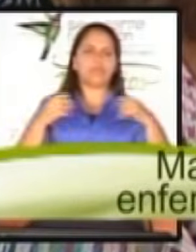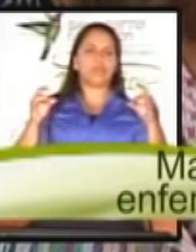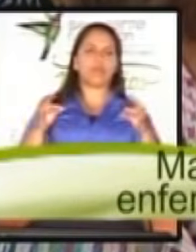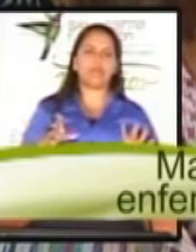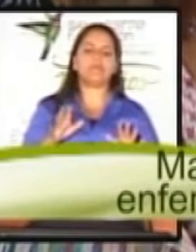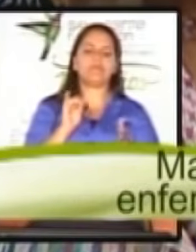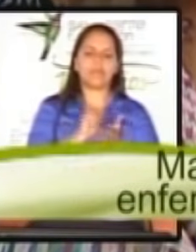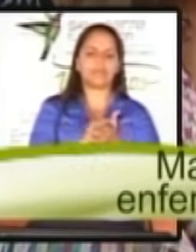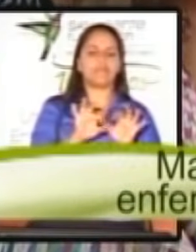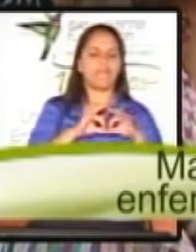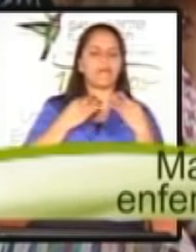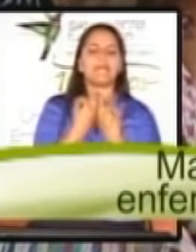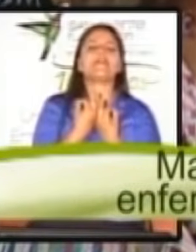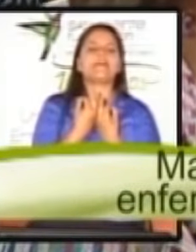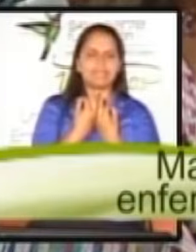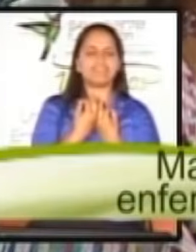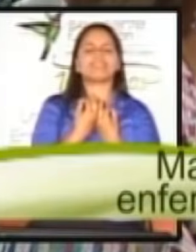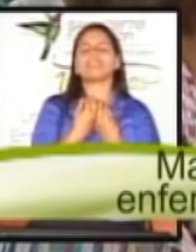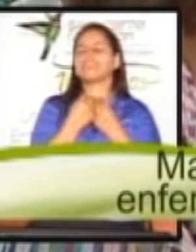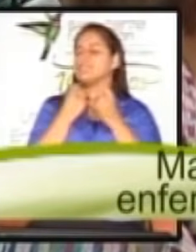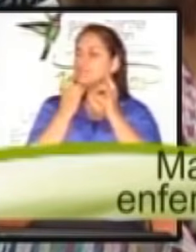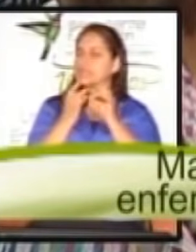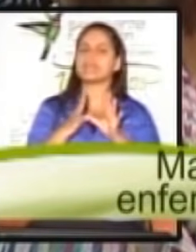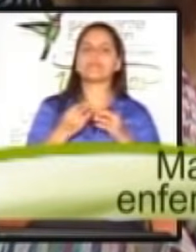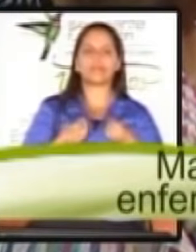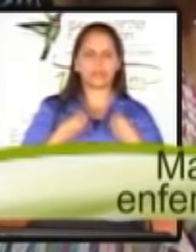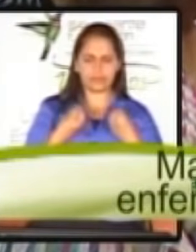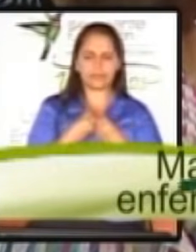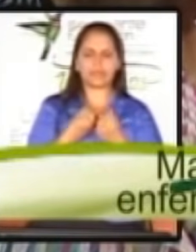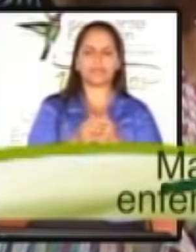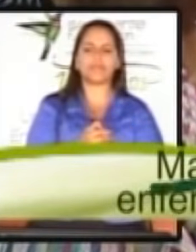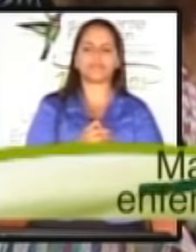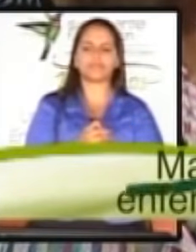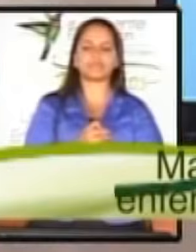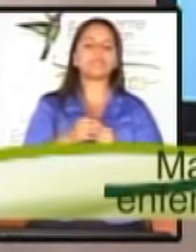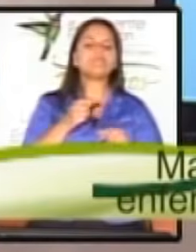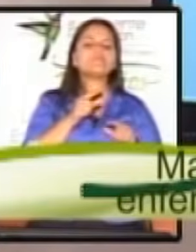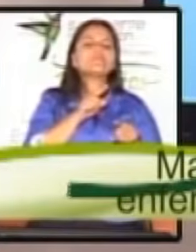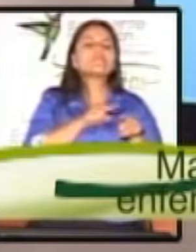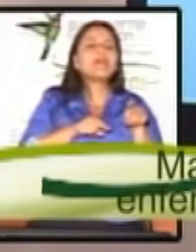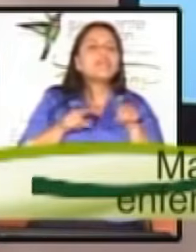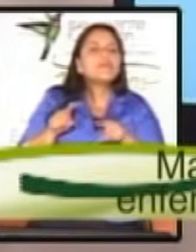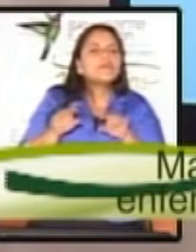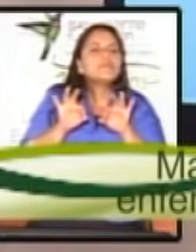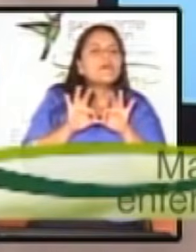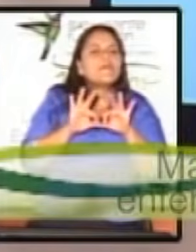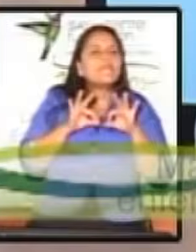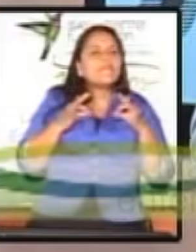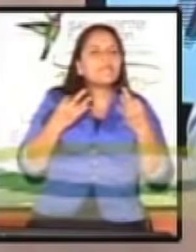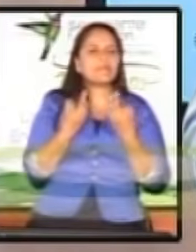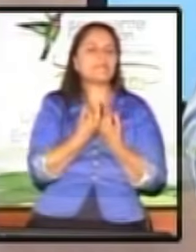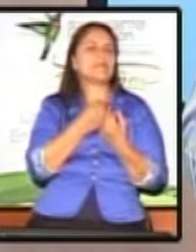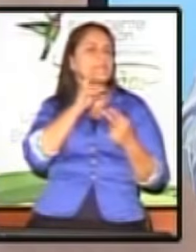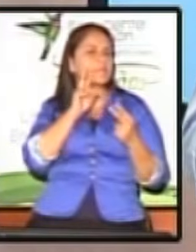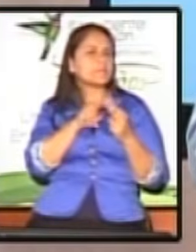ahorita vamos a ver. Una de las primeras formas de cuidado es poder acercarnos como familia y conociendo a ese ser, mirar